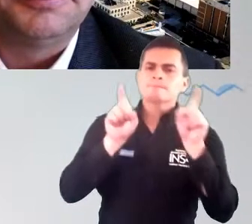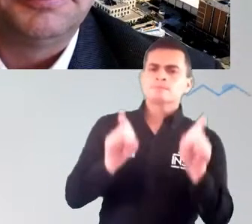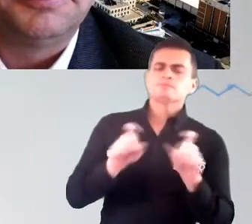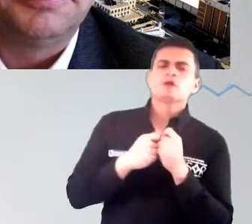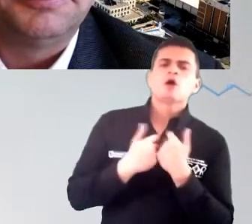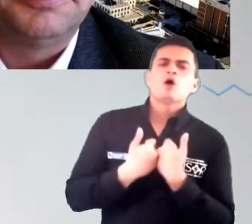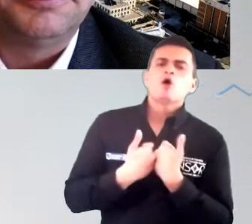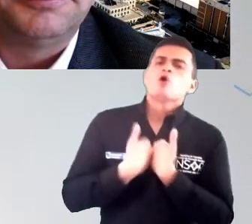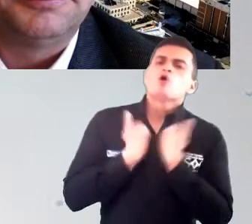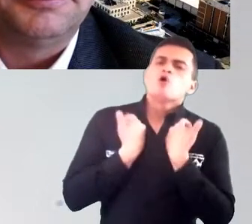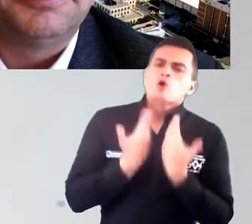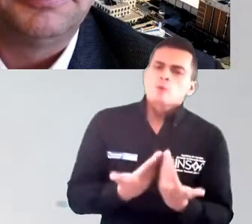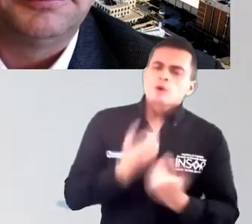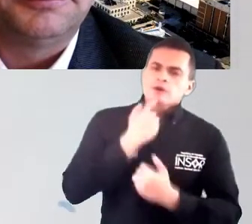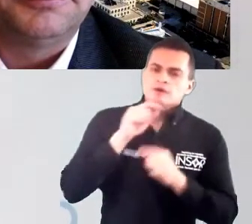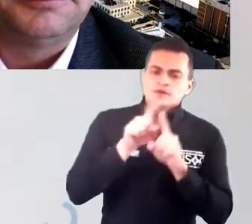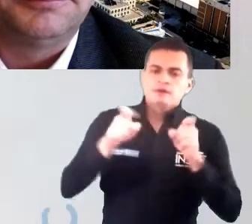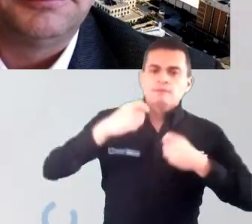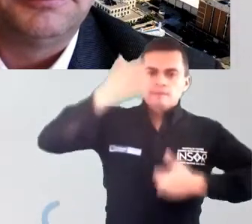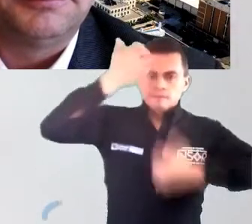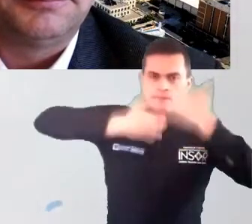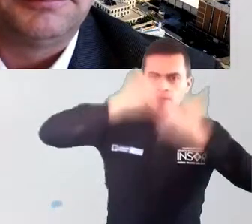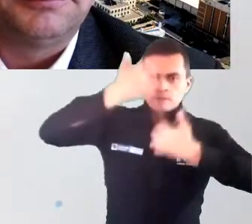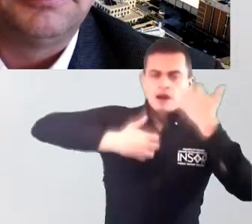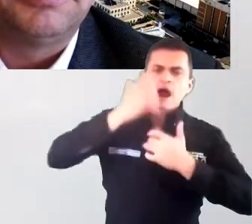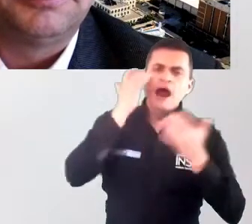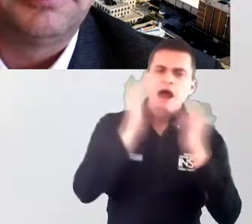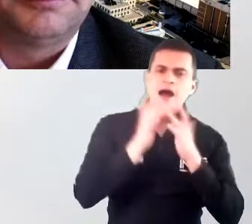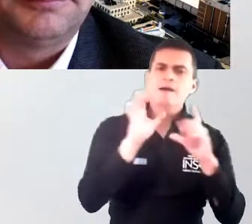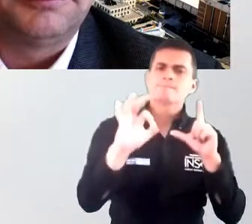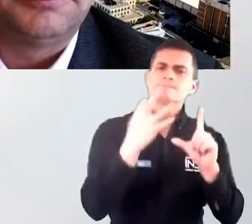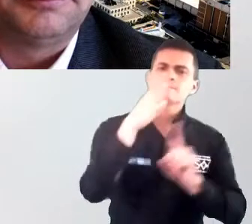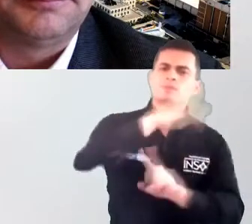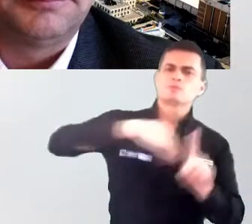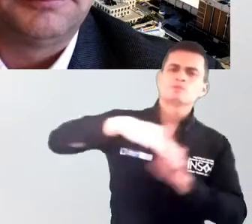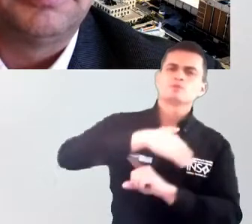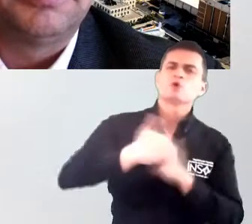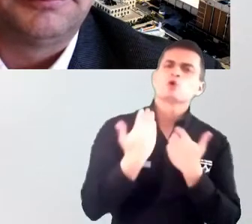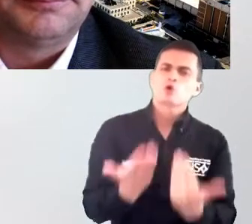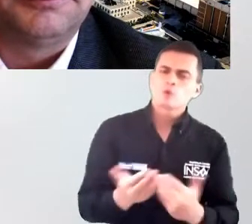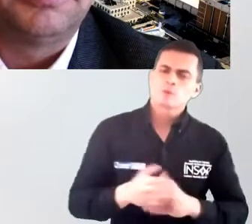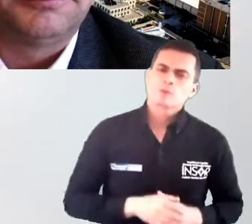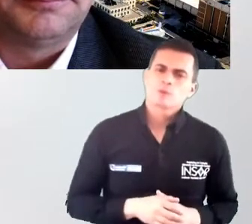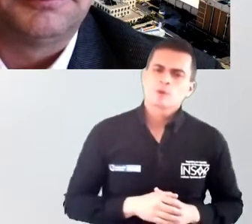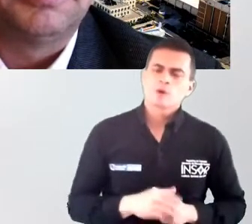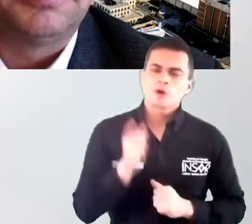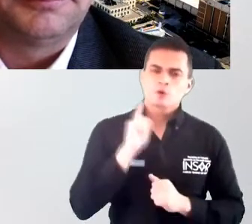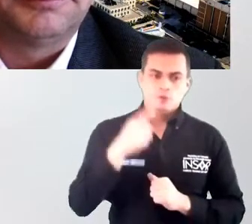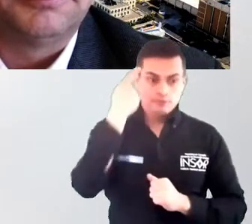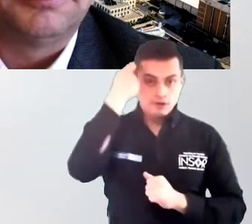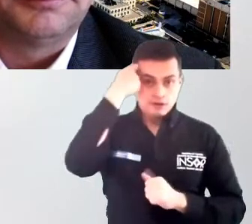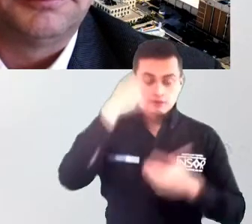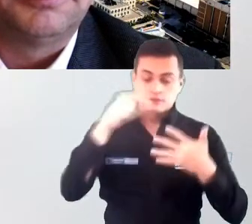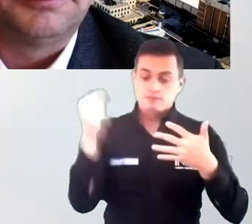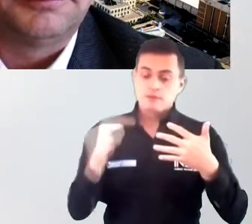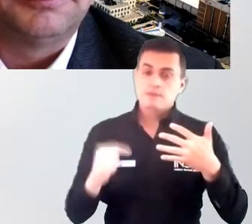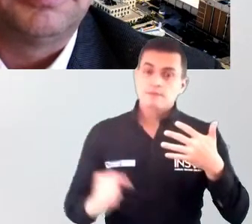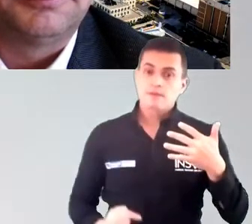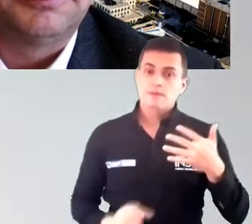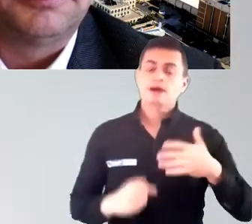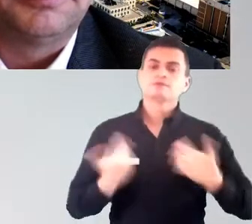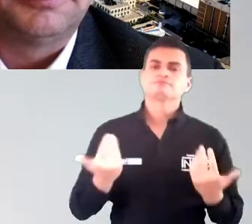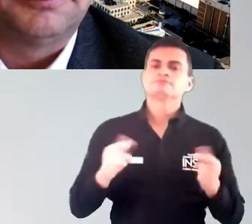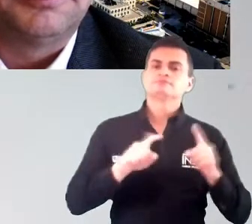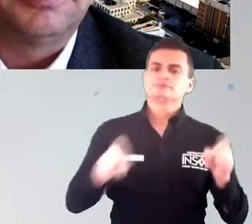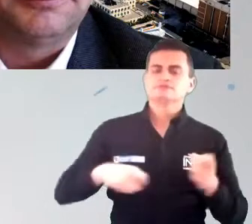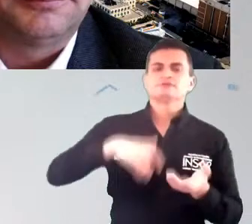ambientes blended y virtuales? Tomando en cuenta todos estos retos que tenemos para lograr